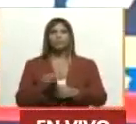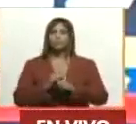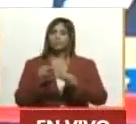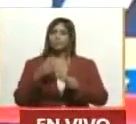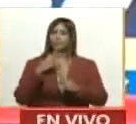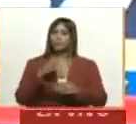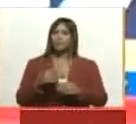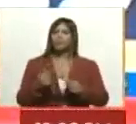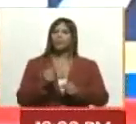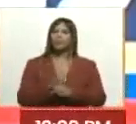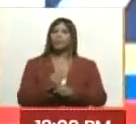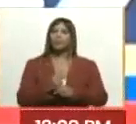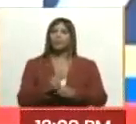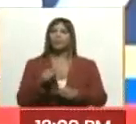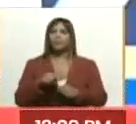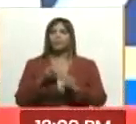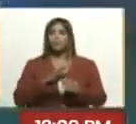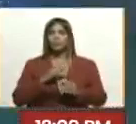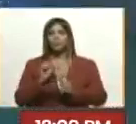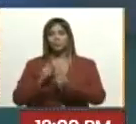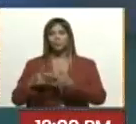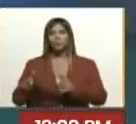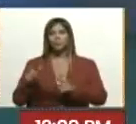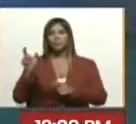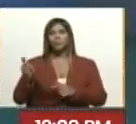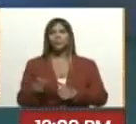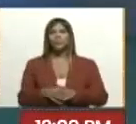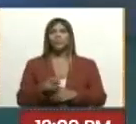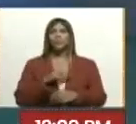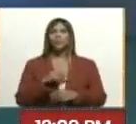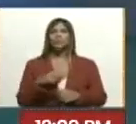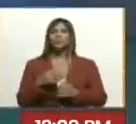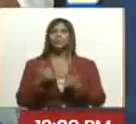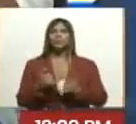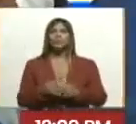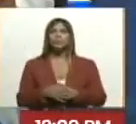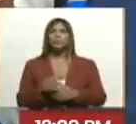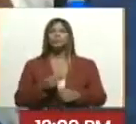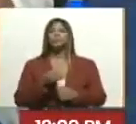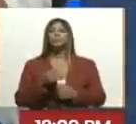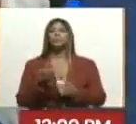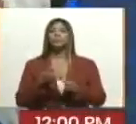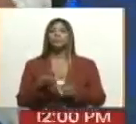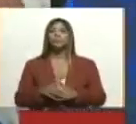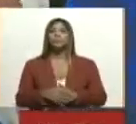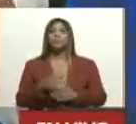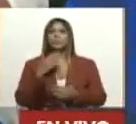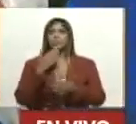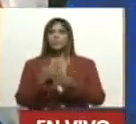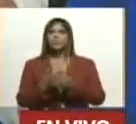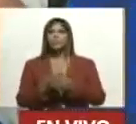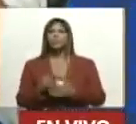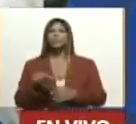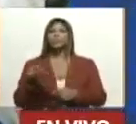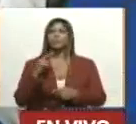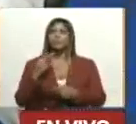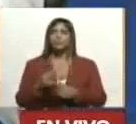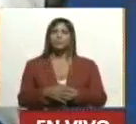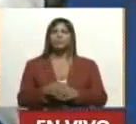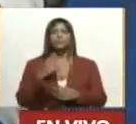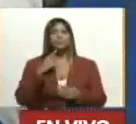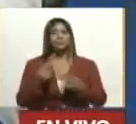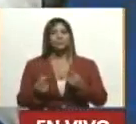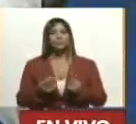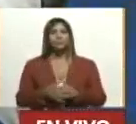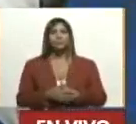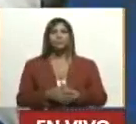invitarnos y seguimos trabajando por la liberación de Alex. Así nosotros vamos a devolver el pase al estudio, agradeciendo la sintonía y que estén muy